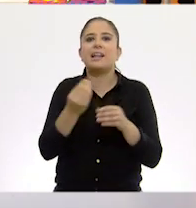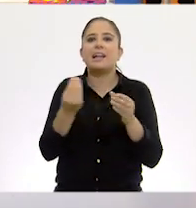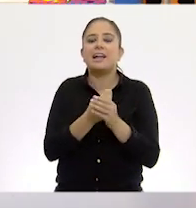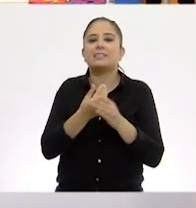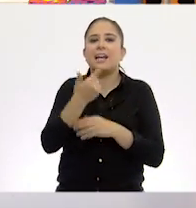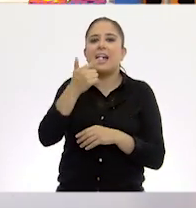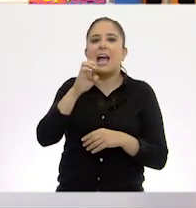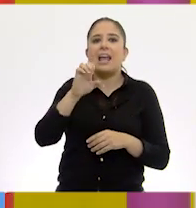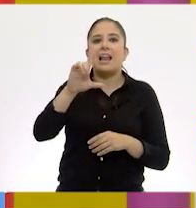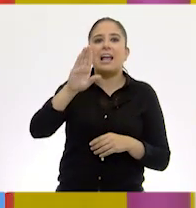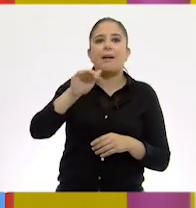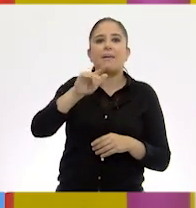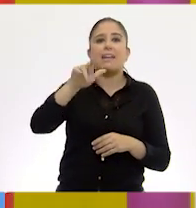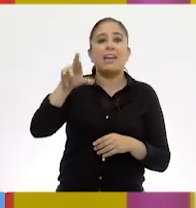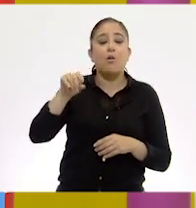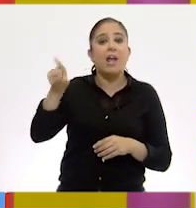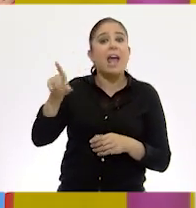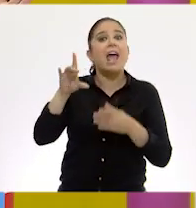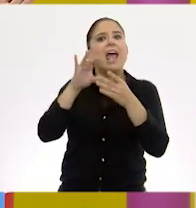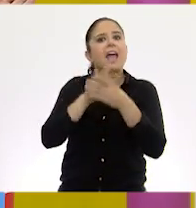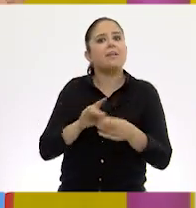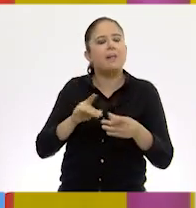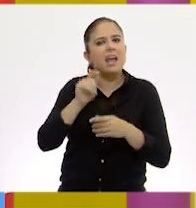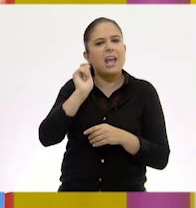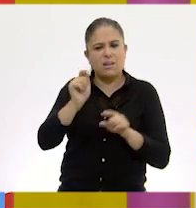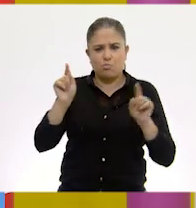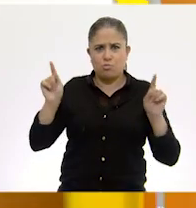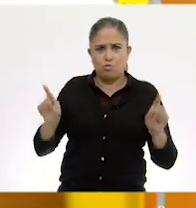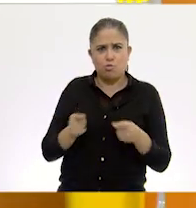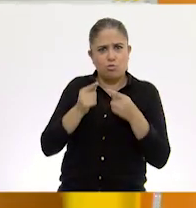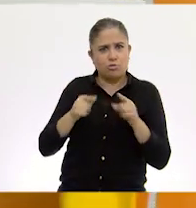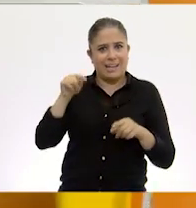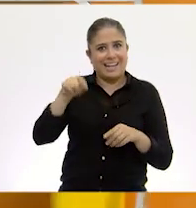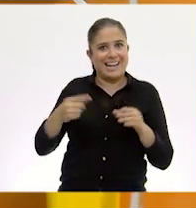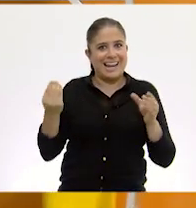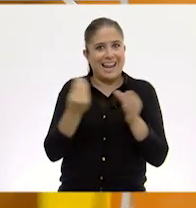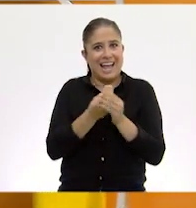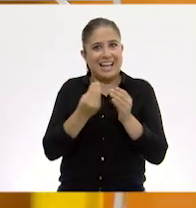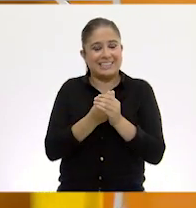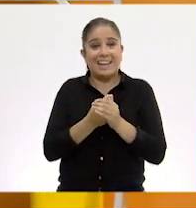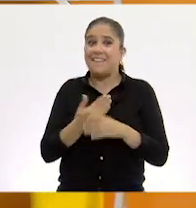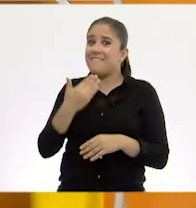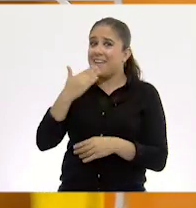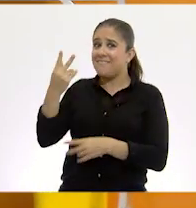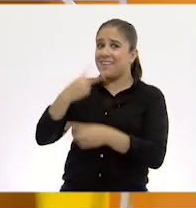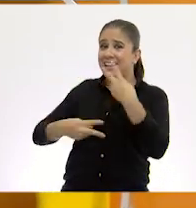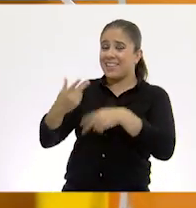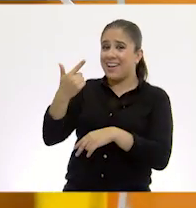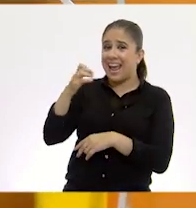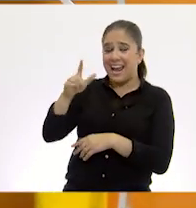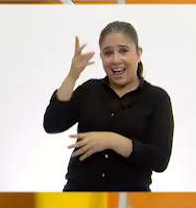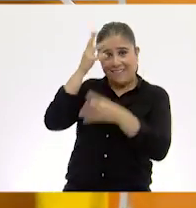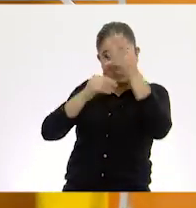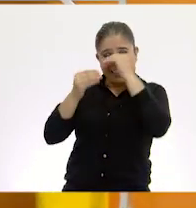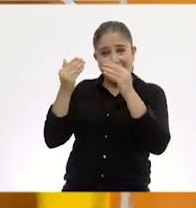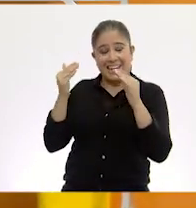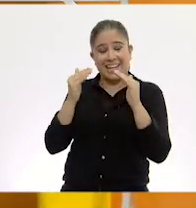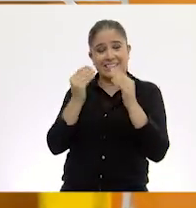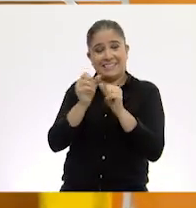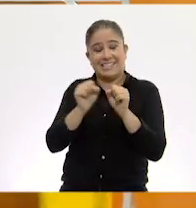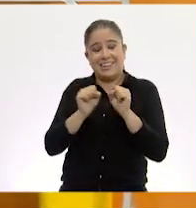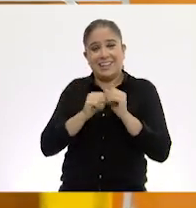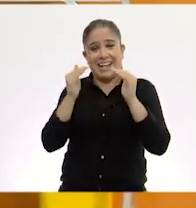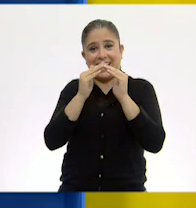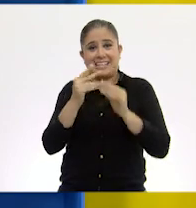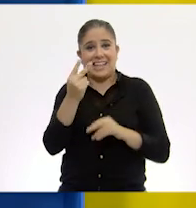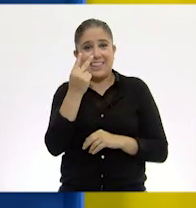Gael Caballero. Y él nos va a hablar un poco sobre la música en esta clase. Bienvenido, Gael, al Salón de Aprenda en Casa 2. ¿Cómo están?